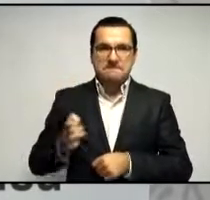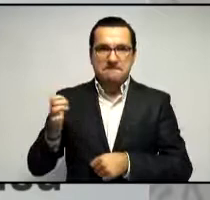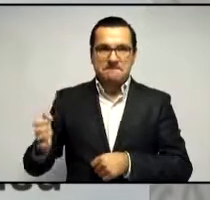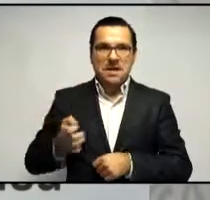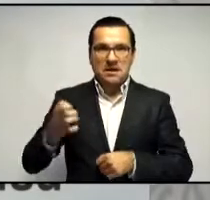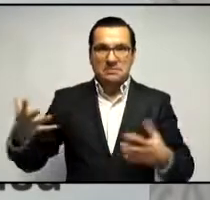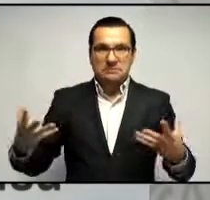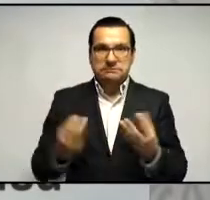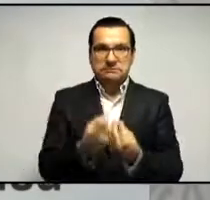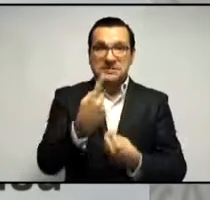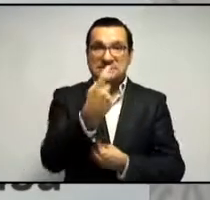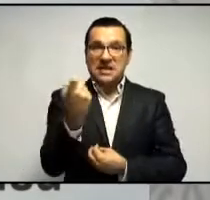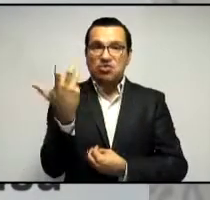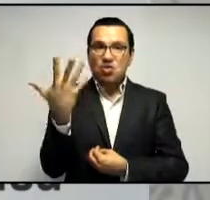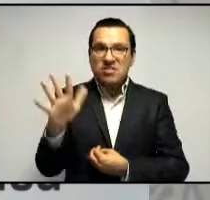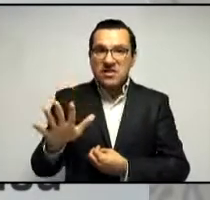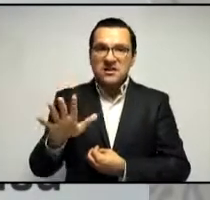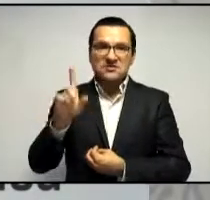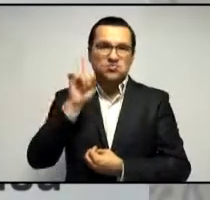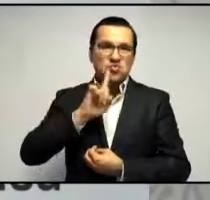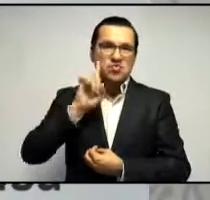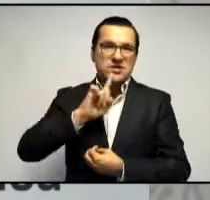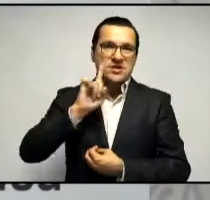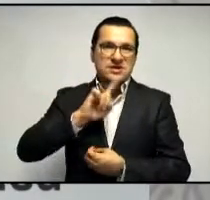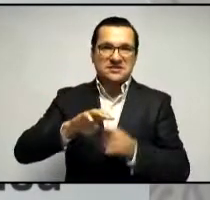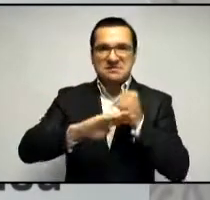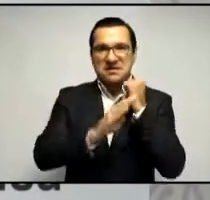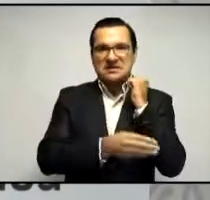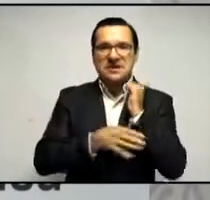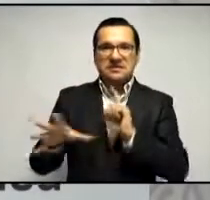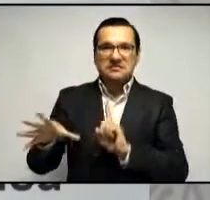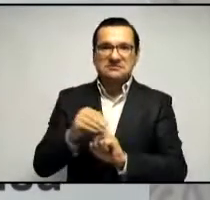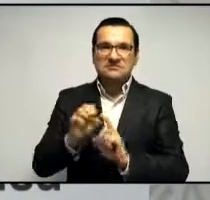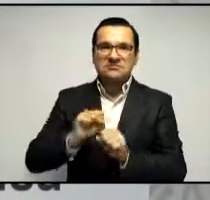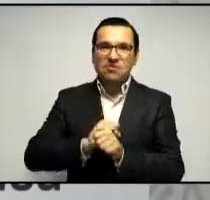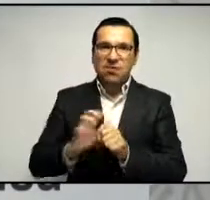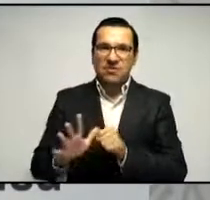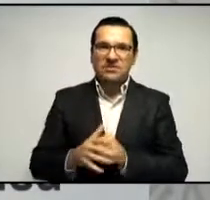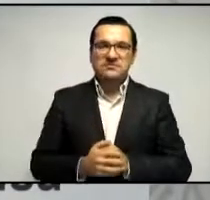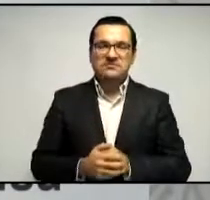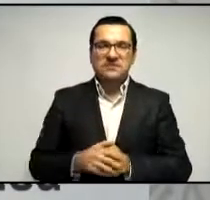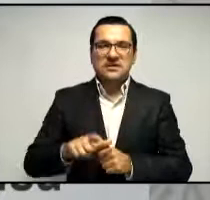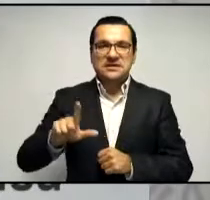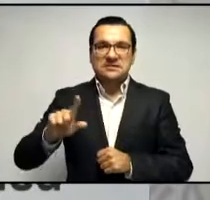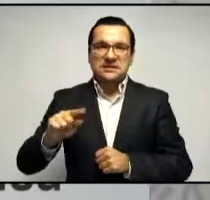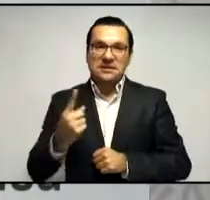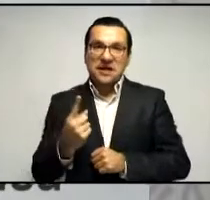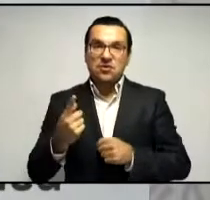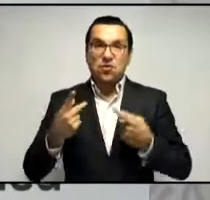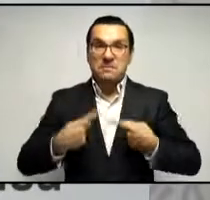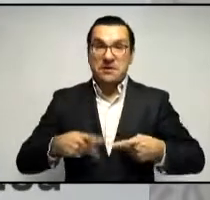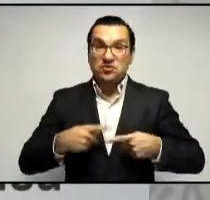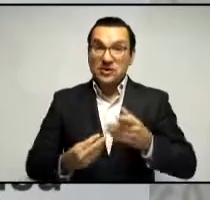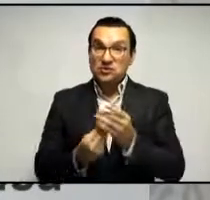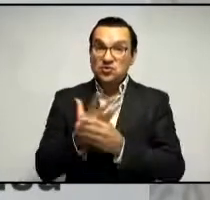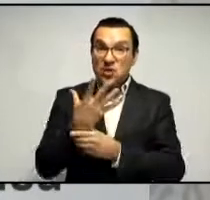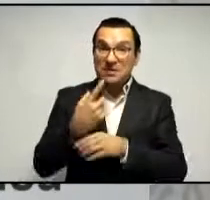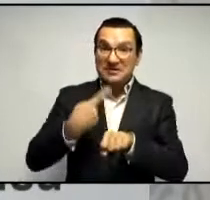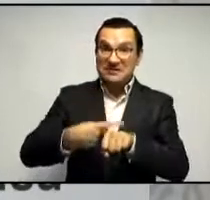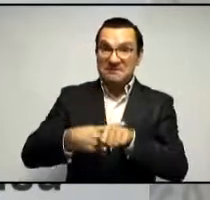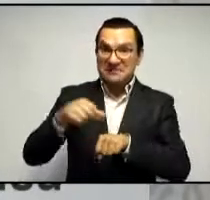110 casos de kobe 19 en mujeres embarazadas 71 de los 421 casos